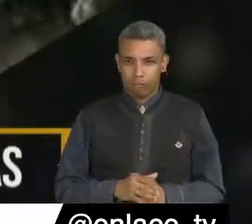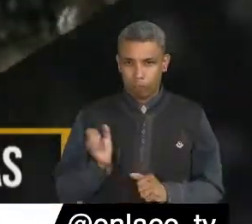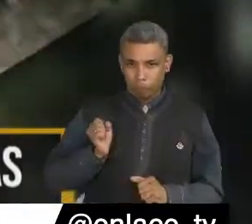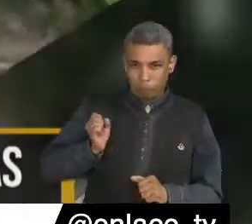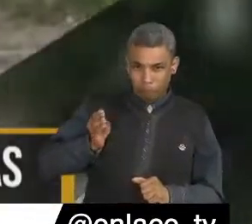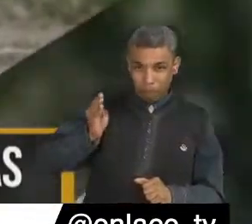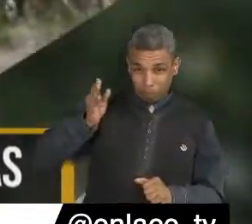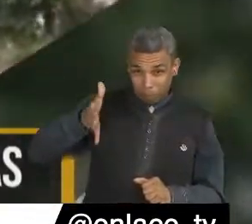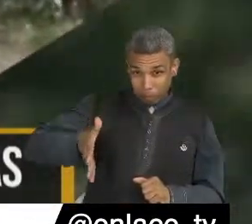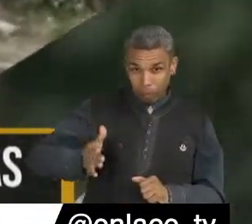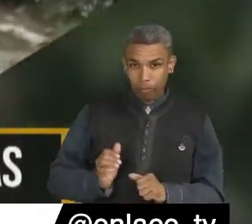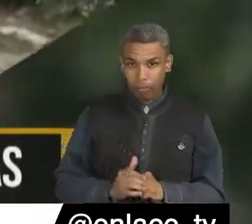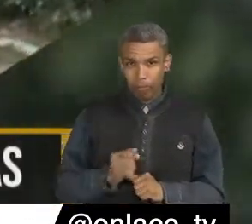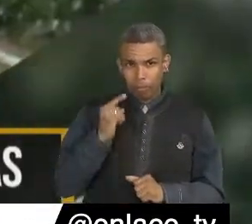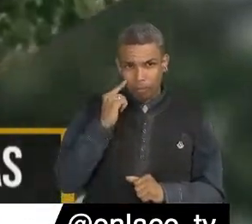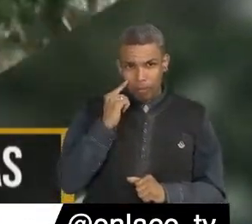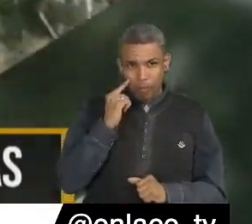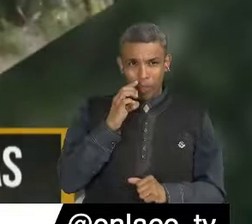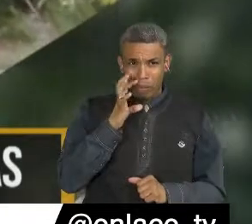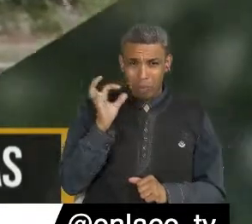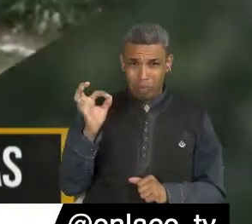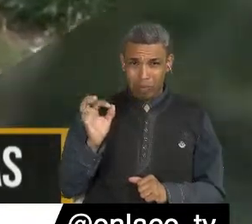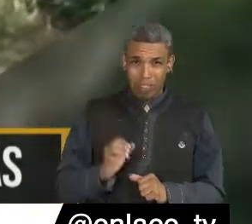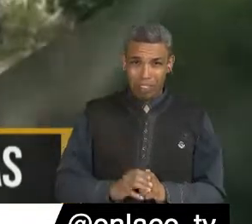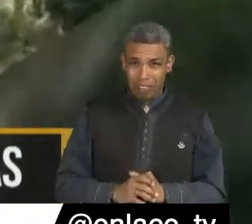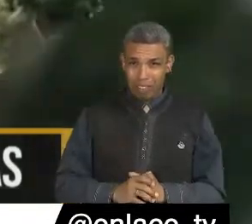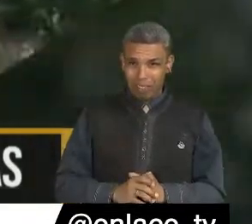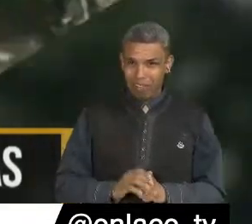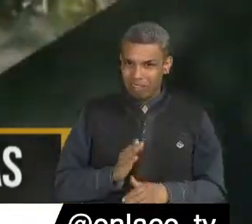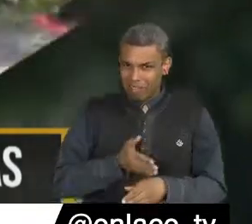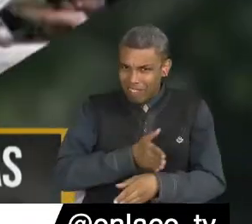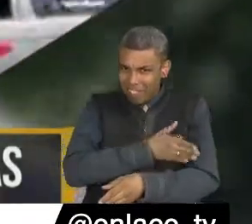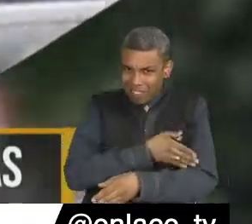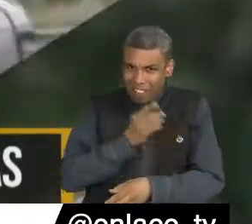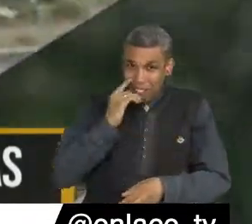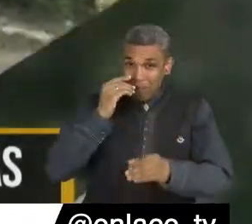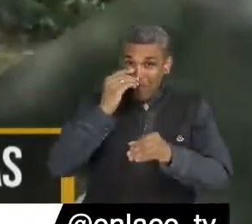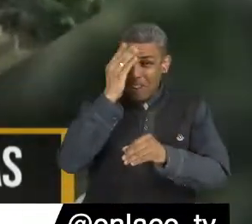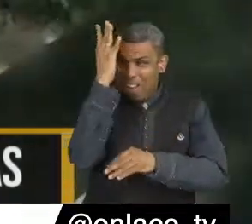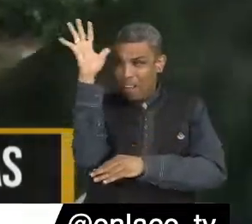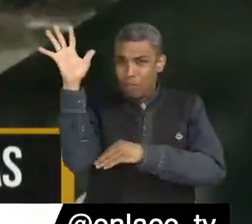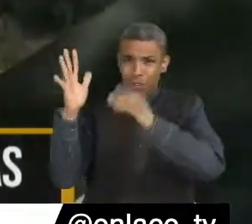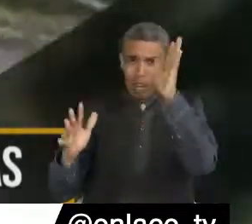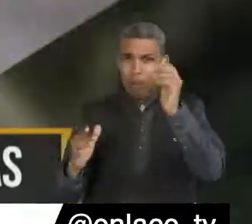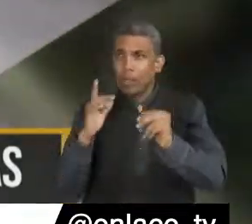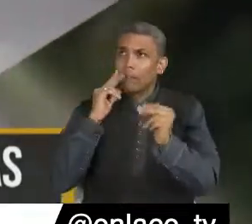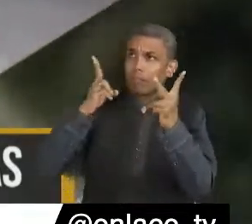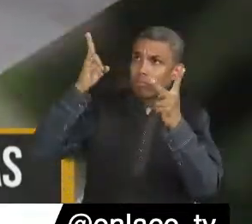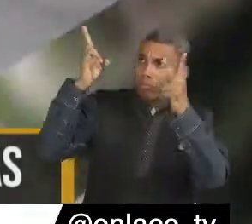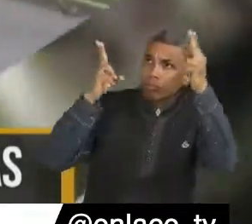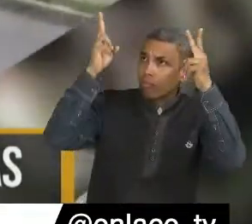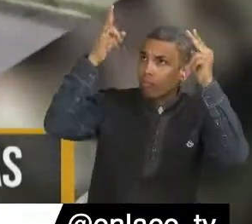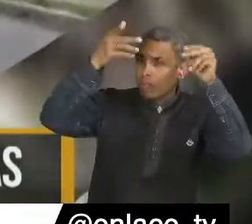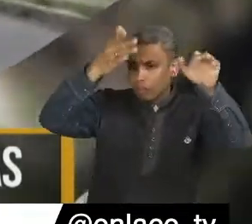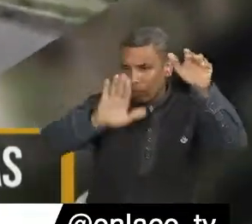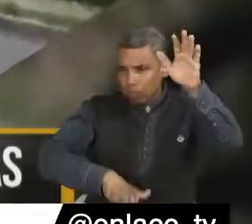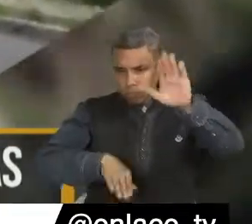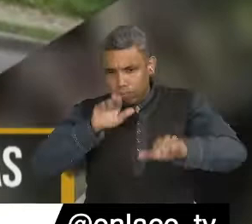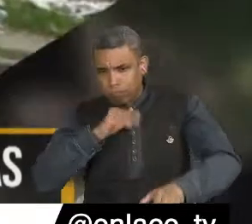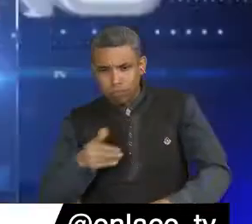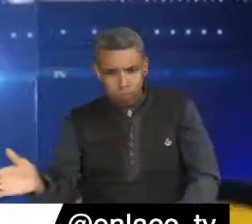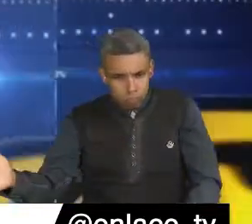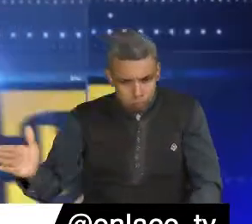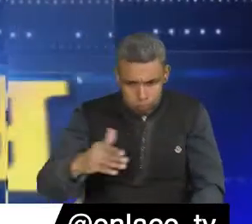Infanta, donde fue captado este hombre, quien, según el reportero ciudadano, luego de podar los árboles en el sector, arroja los residuos en este lote